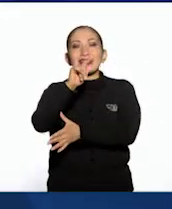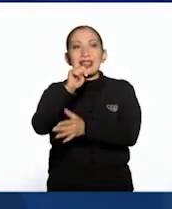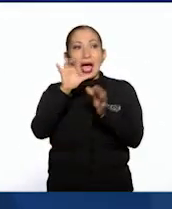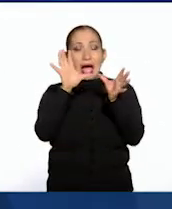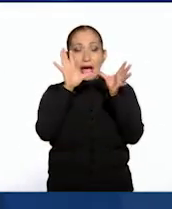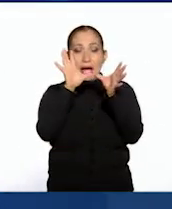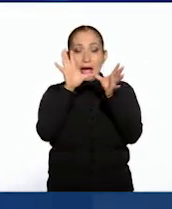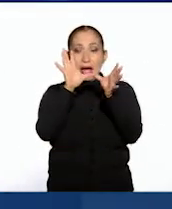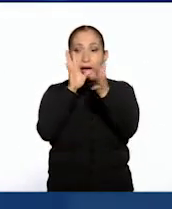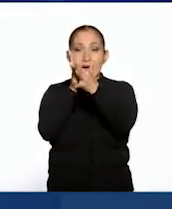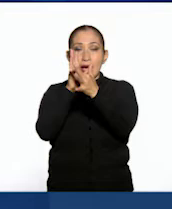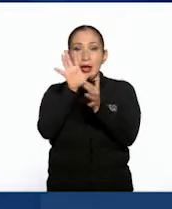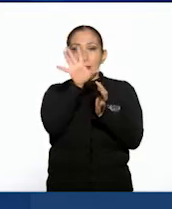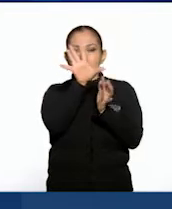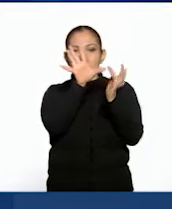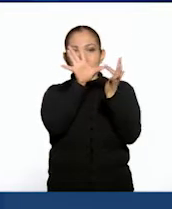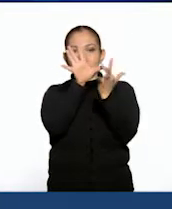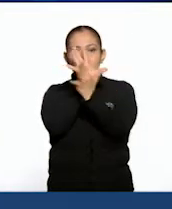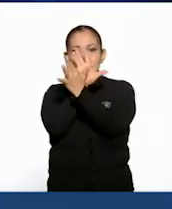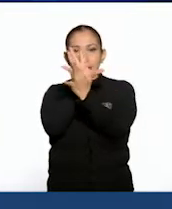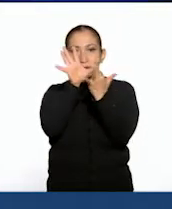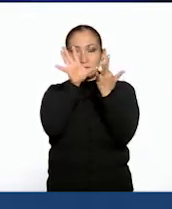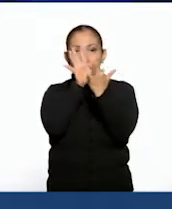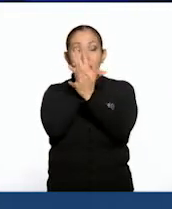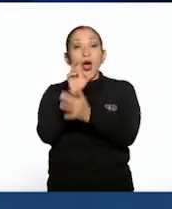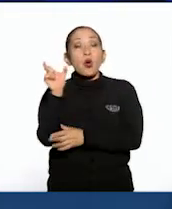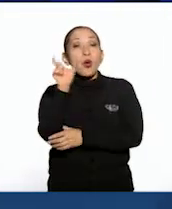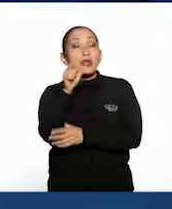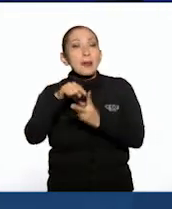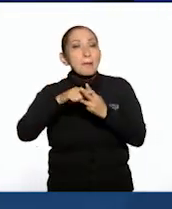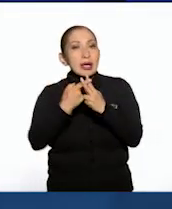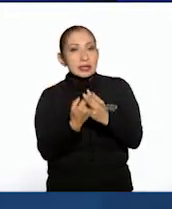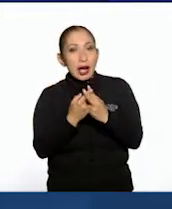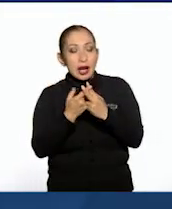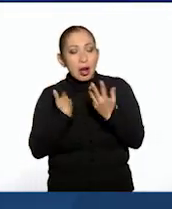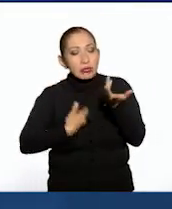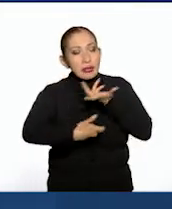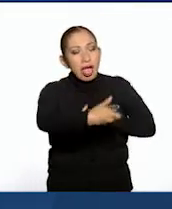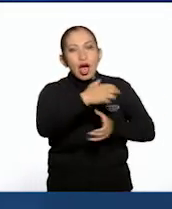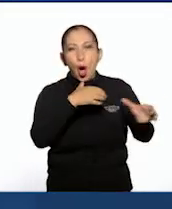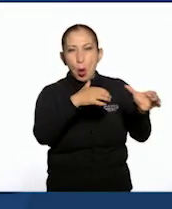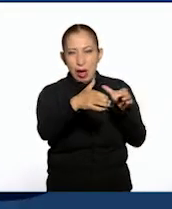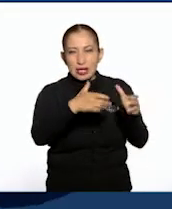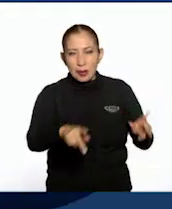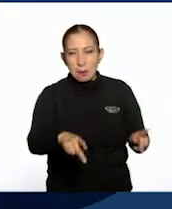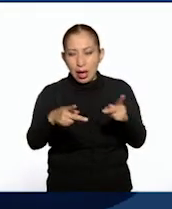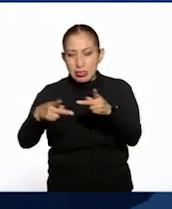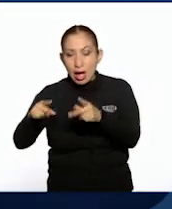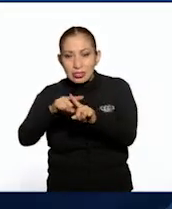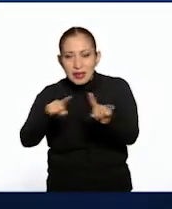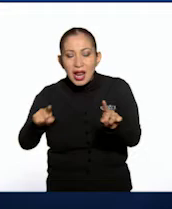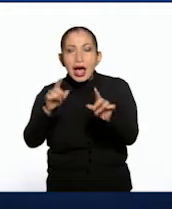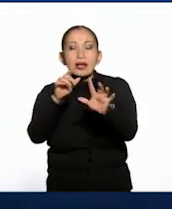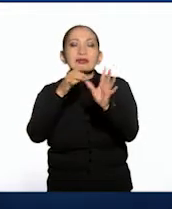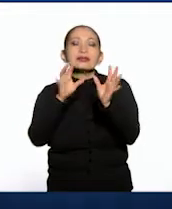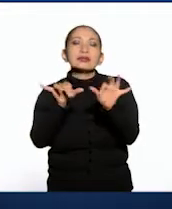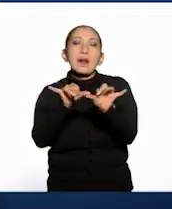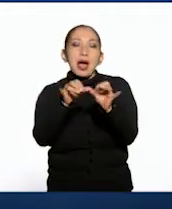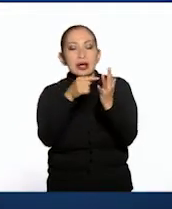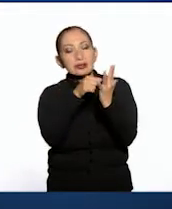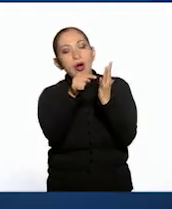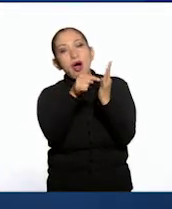dedo meñique y el dedo pulgar. Cuando empezaron los intercambios comerciales, las diferencias en las